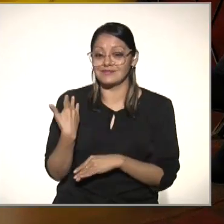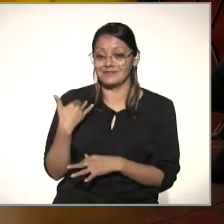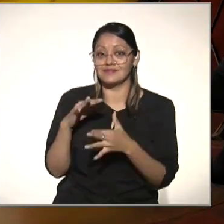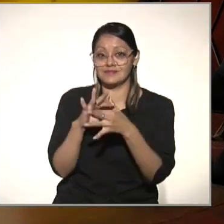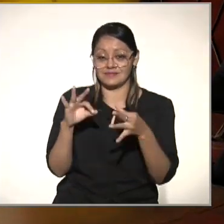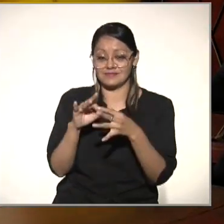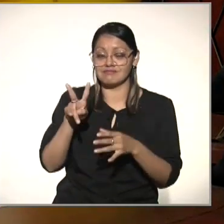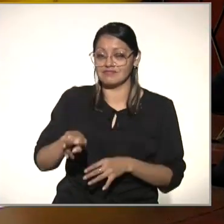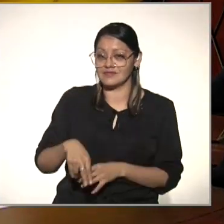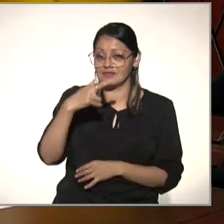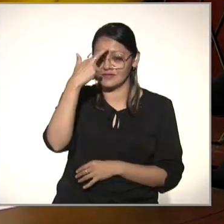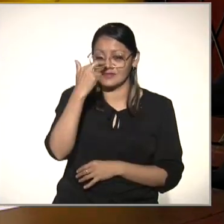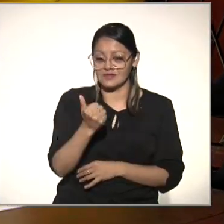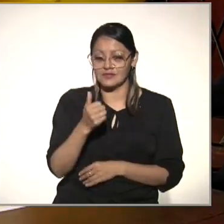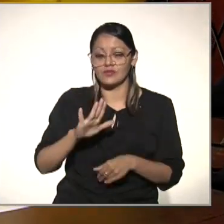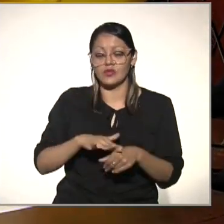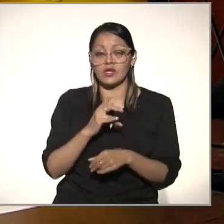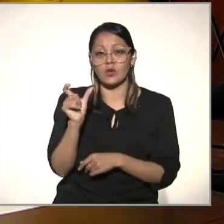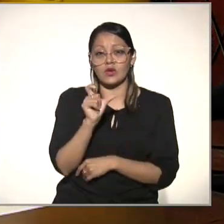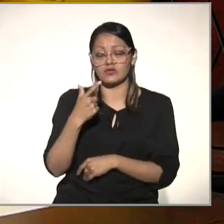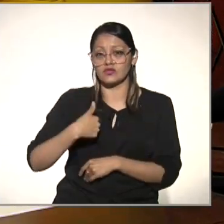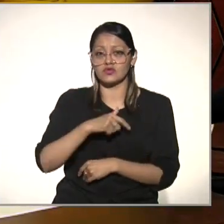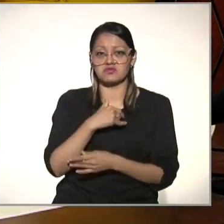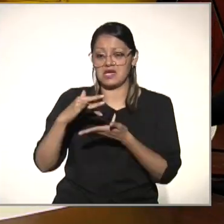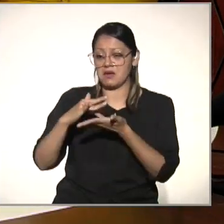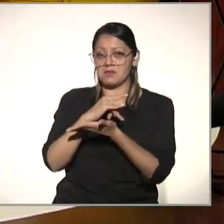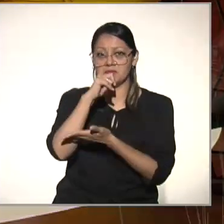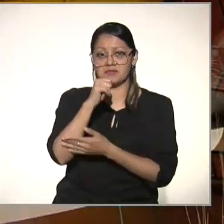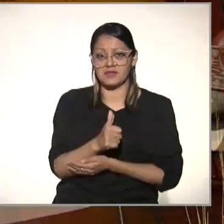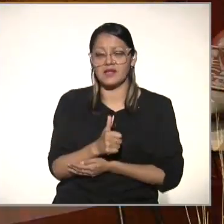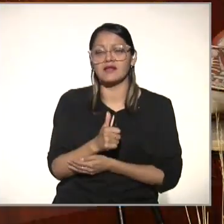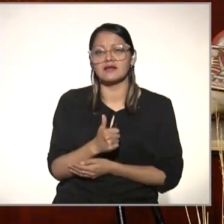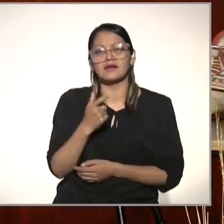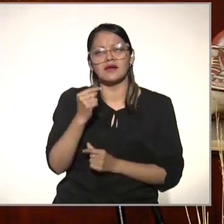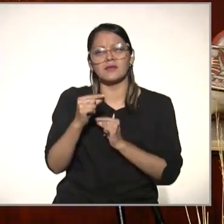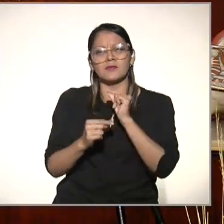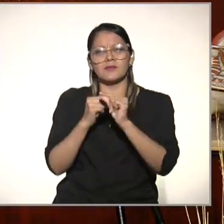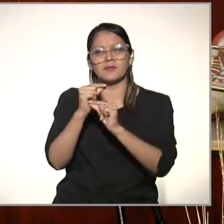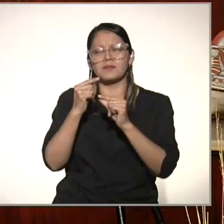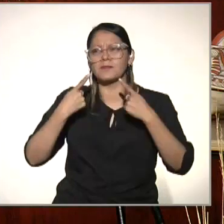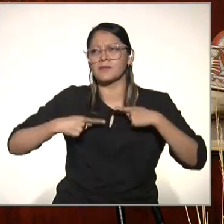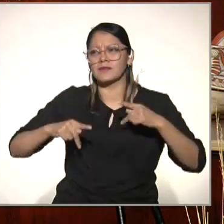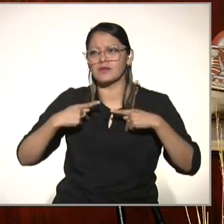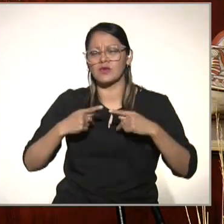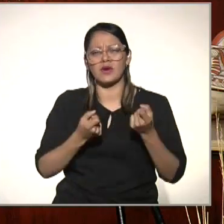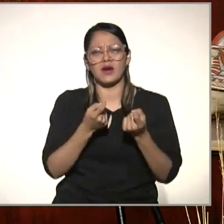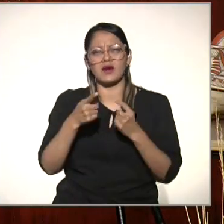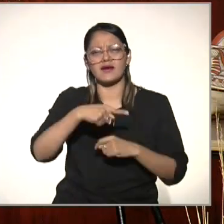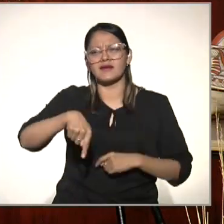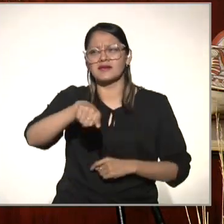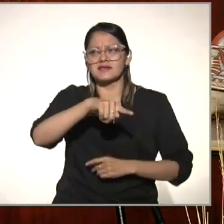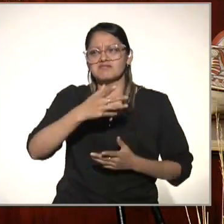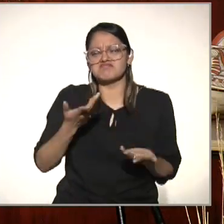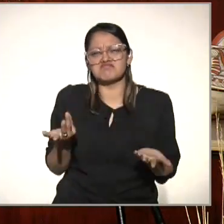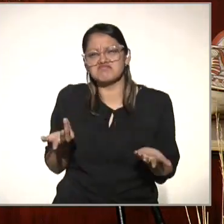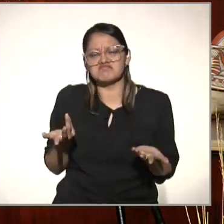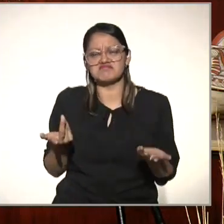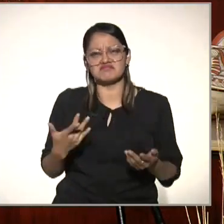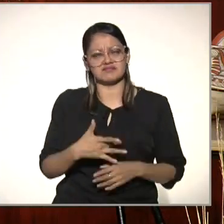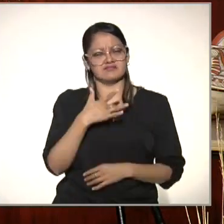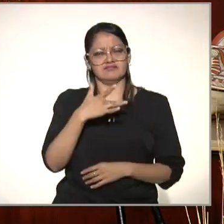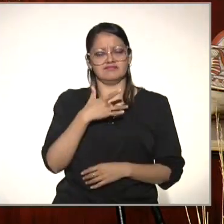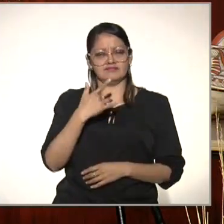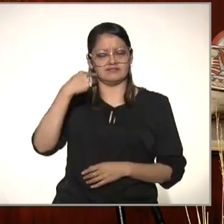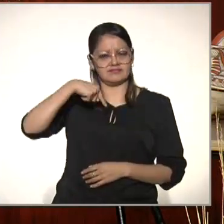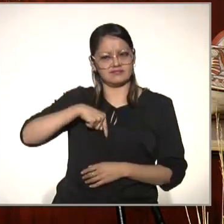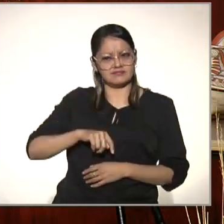tiene totalmente que ver con esto, porque cuando no contamos con esto, entonces formamos a personas que no solamente se restringen en